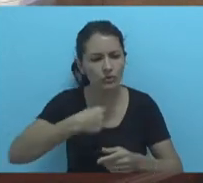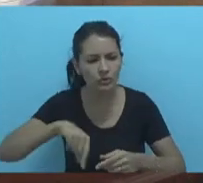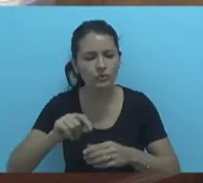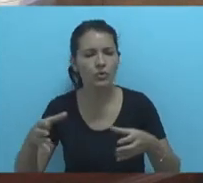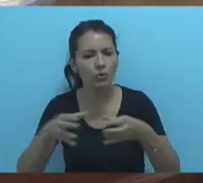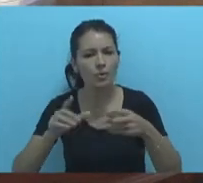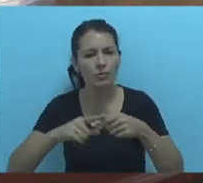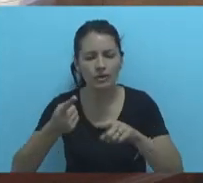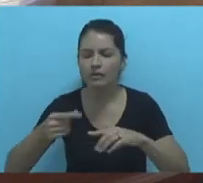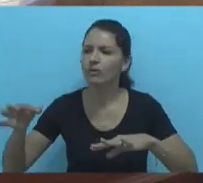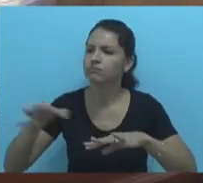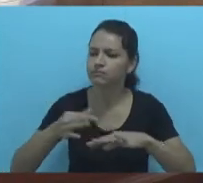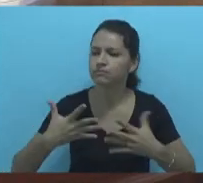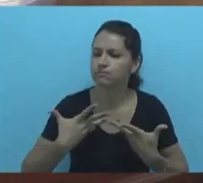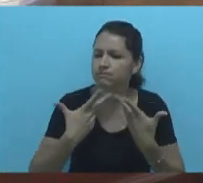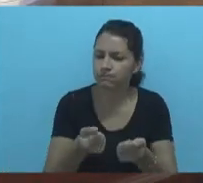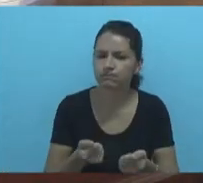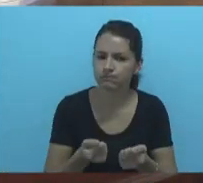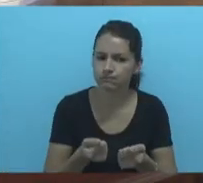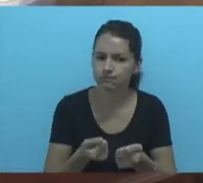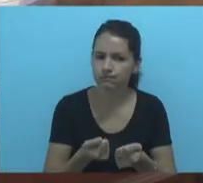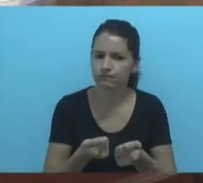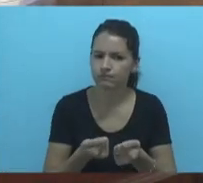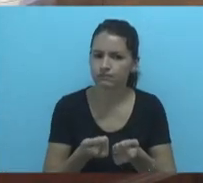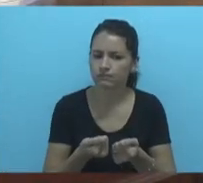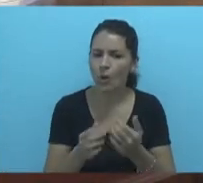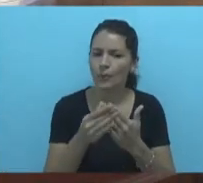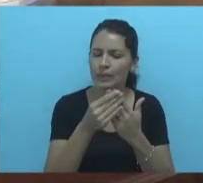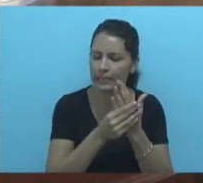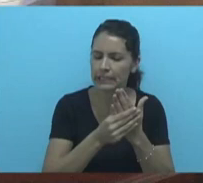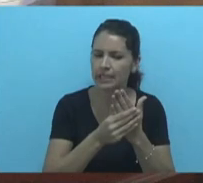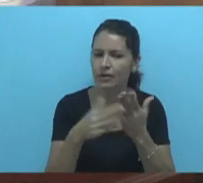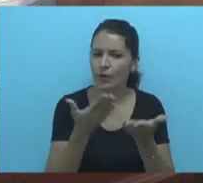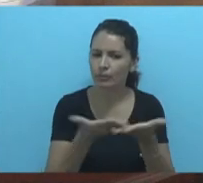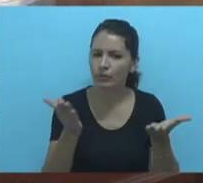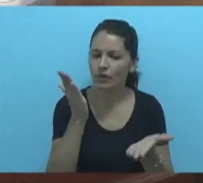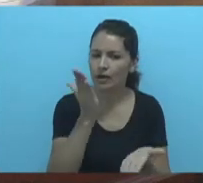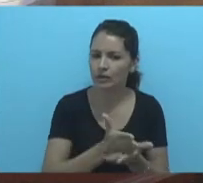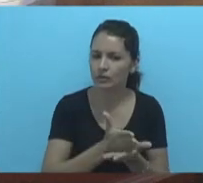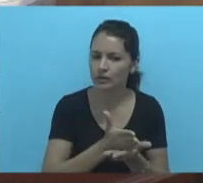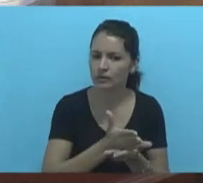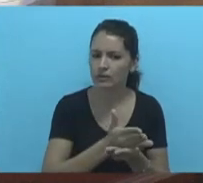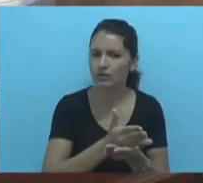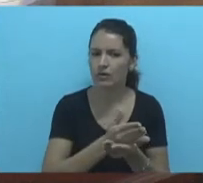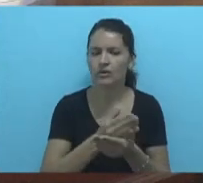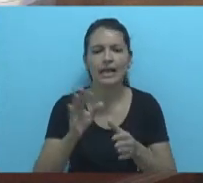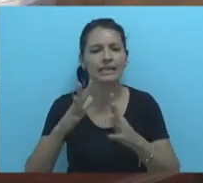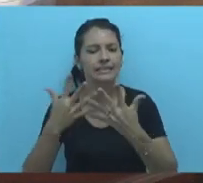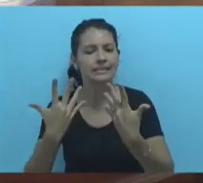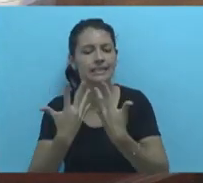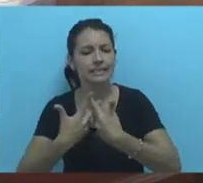la necesidad de fortalecerlo. Y fortalecer al Ministerio Público de la Acusación y fortalecer al sistema de justicia